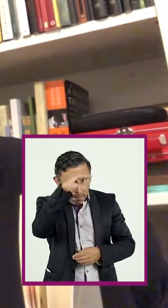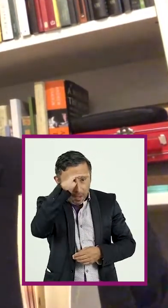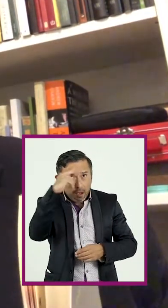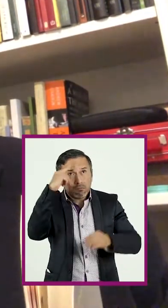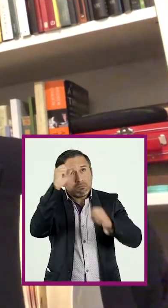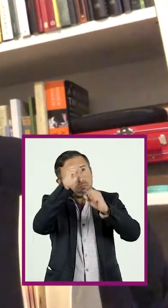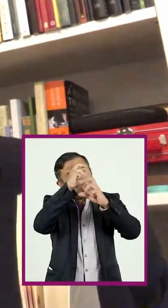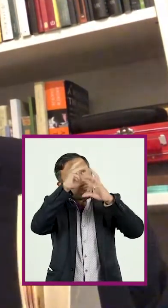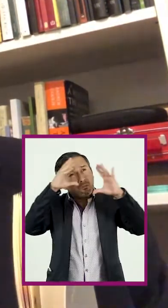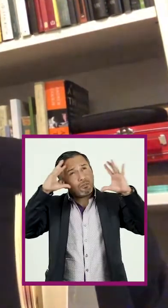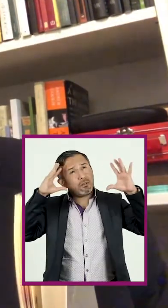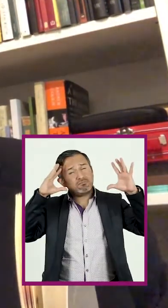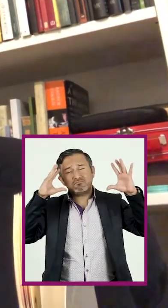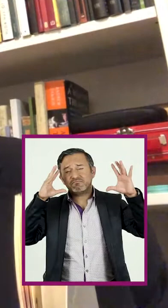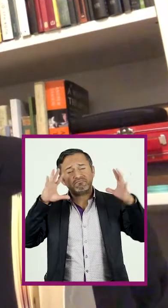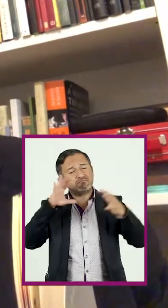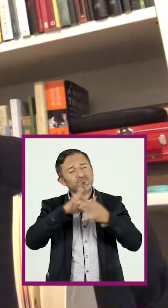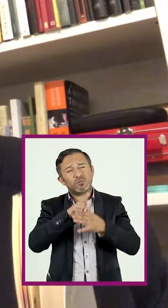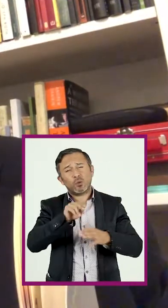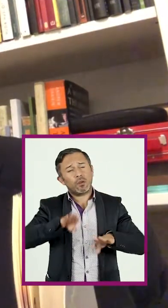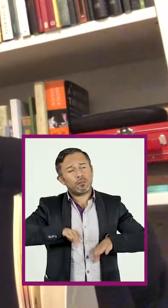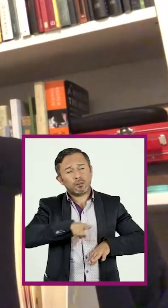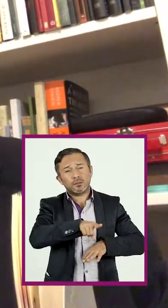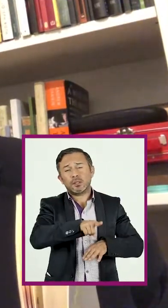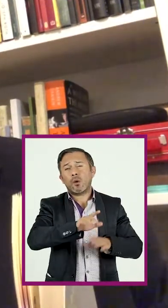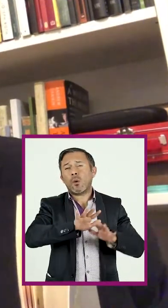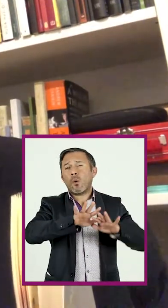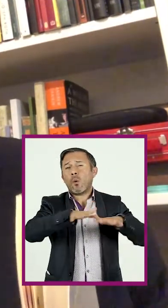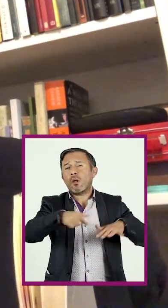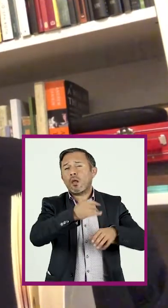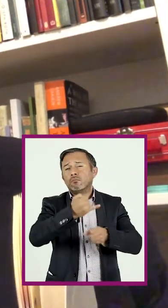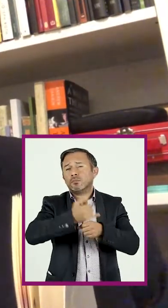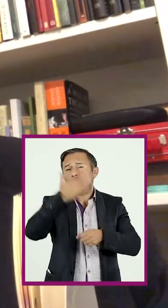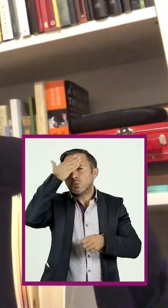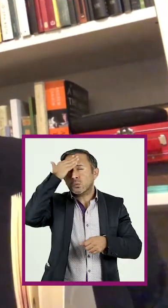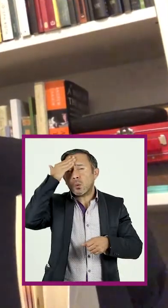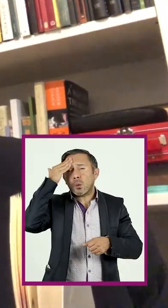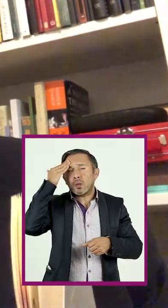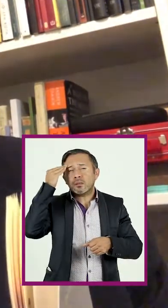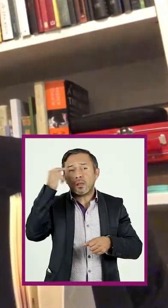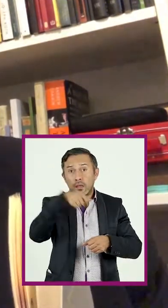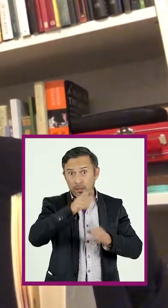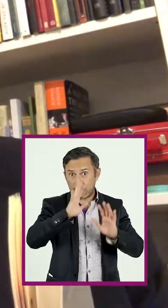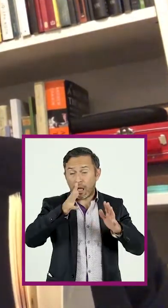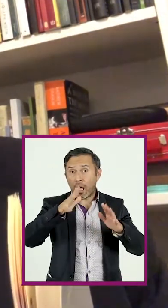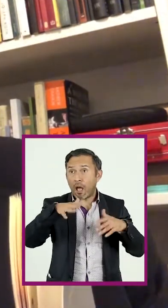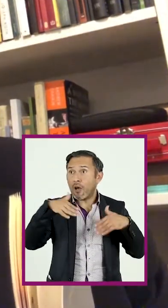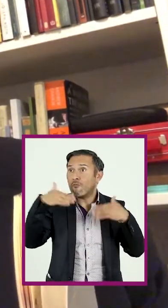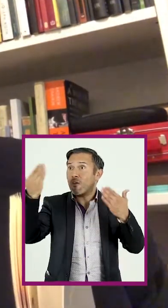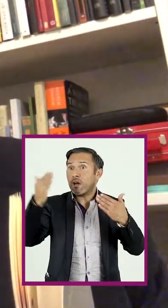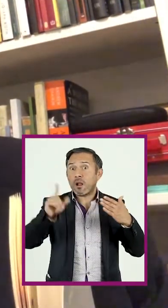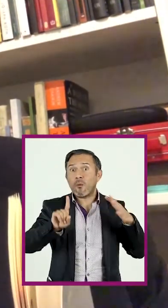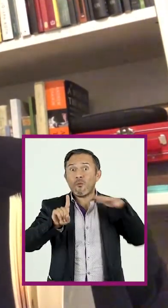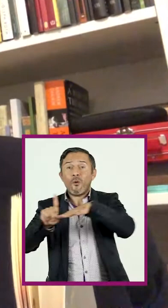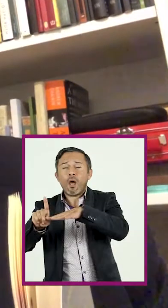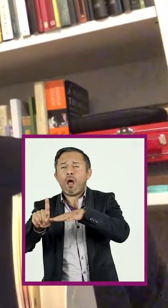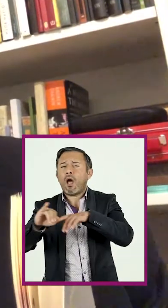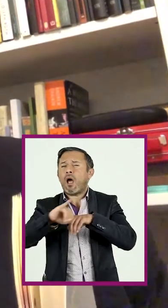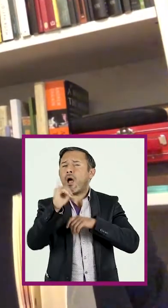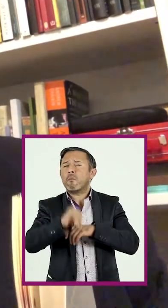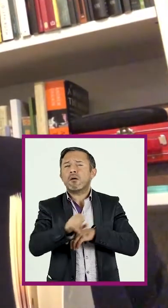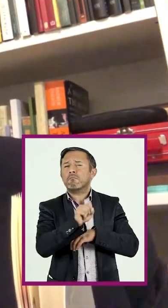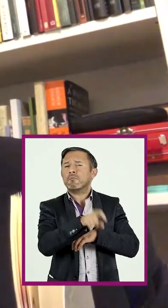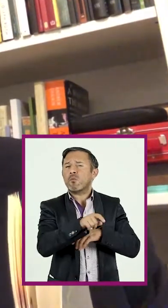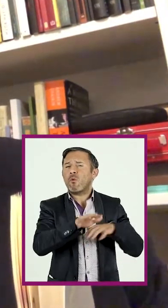lo que ella pensaba, en su ingenuidad de ola que nunca ha salido del mar.